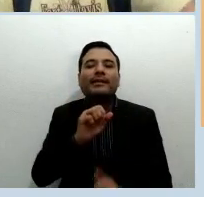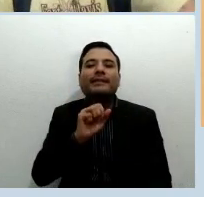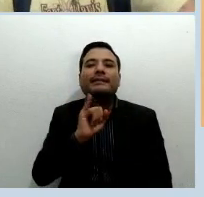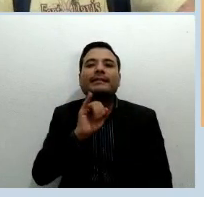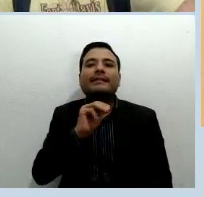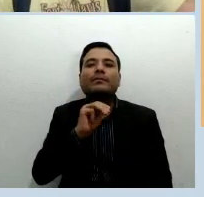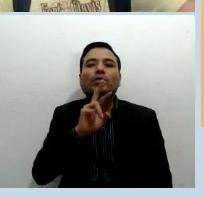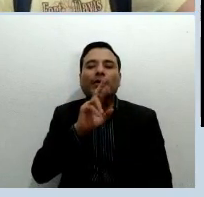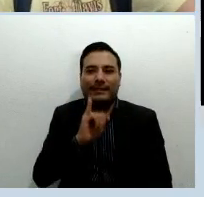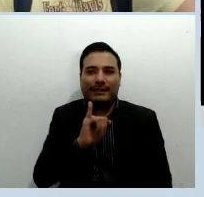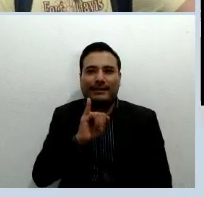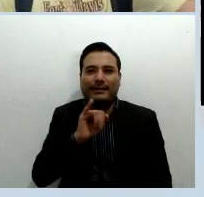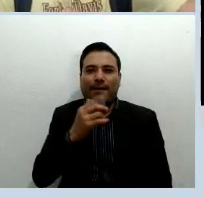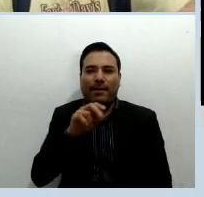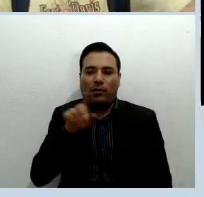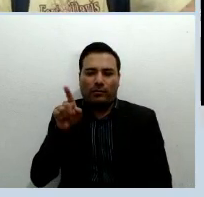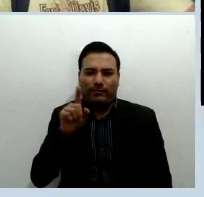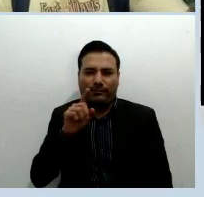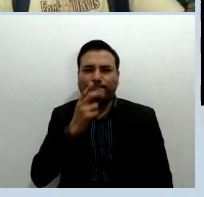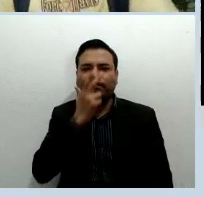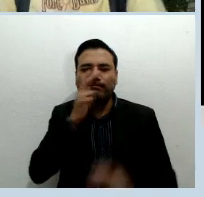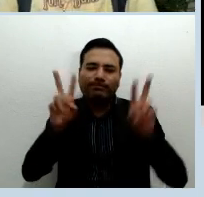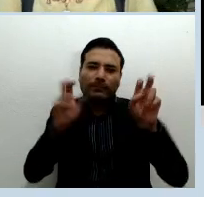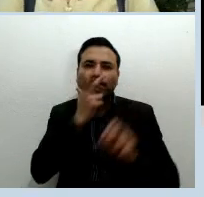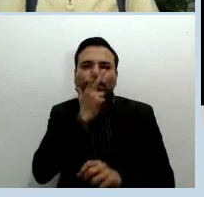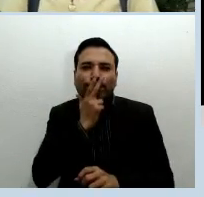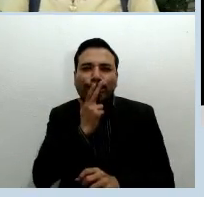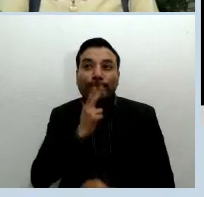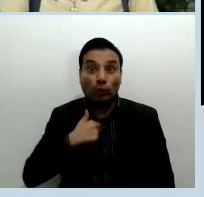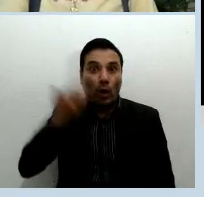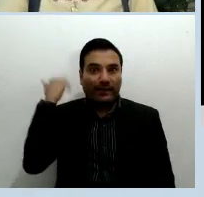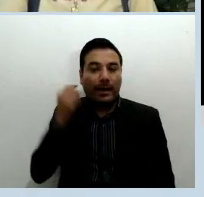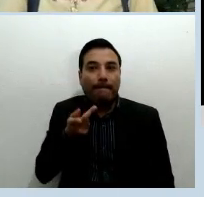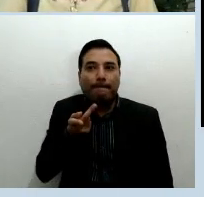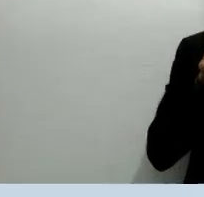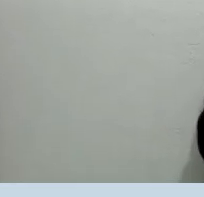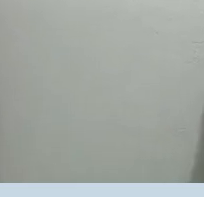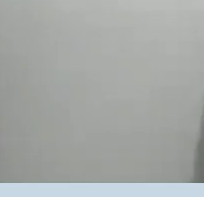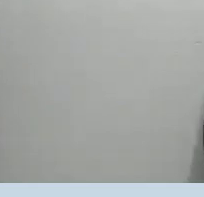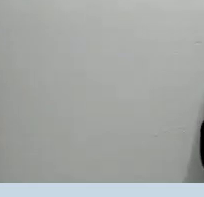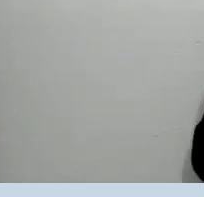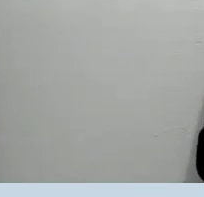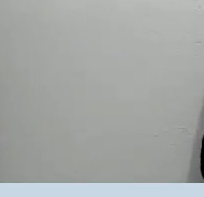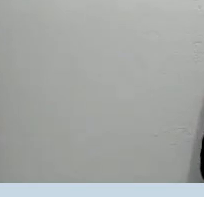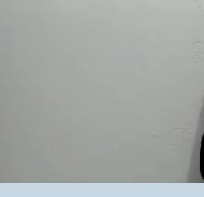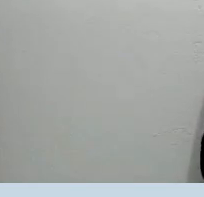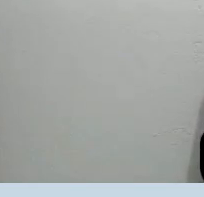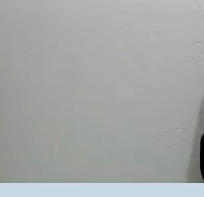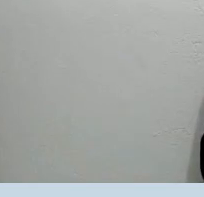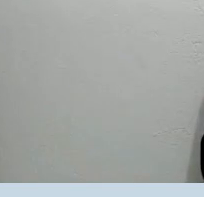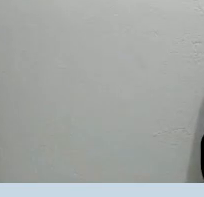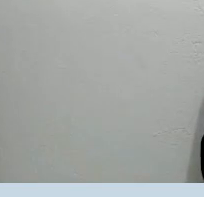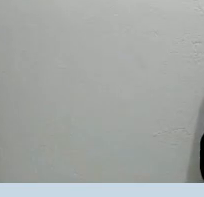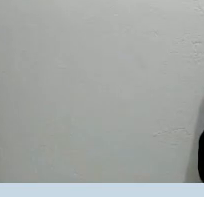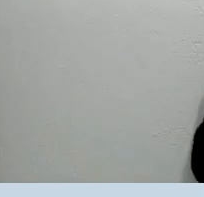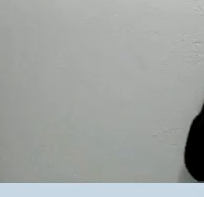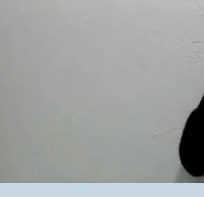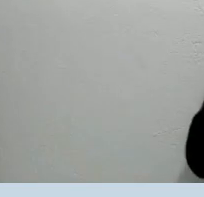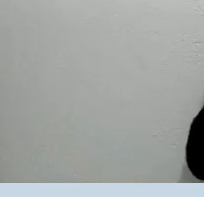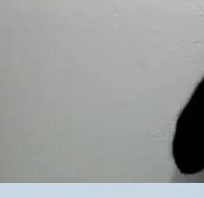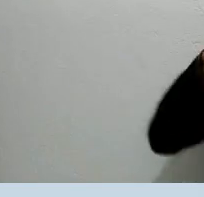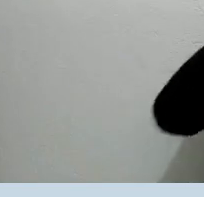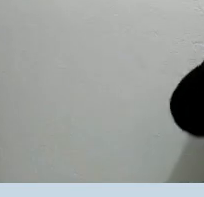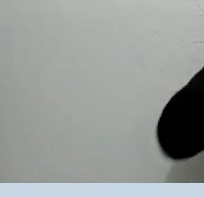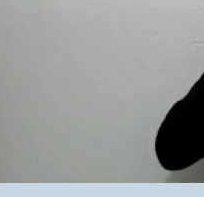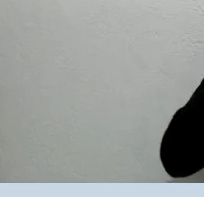y yo lancé un una pregunta sobre cómo lidiar eh con el desacuerdo desde la ternura